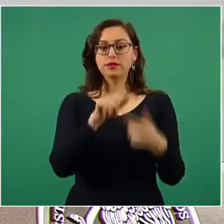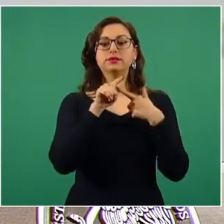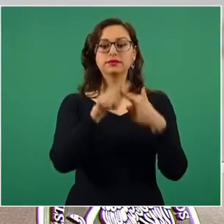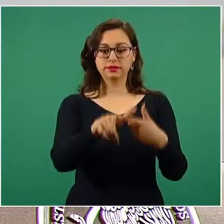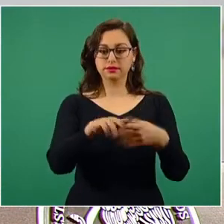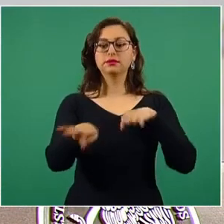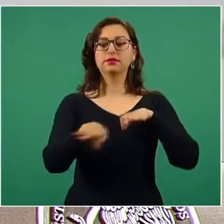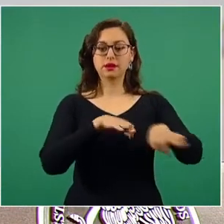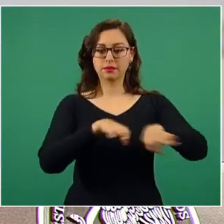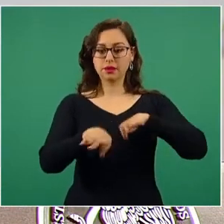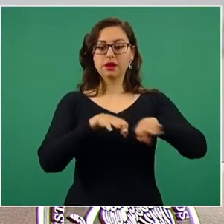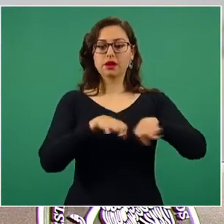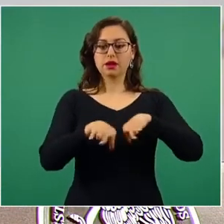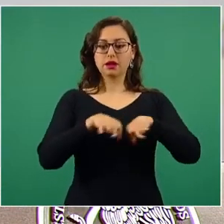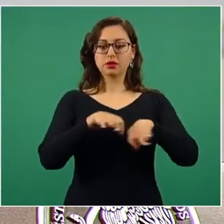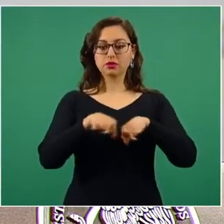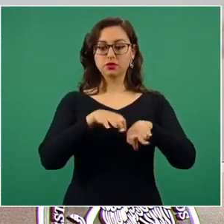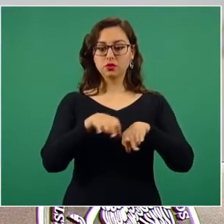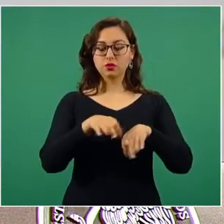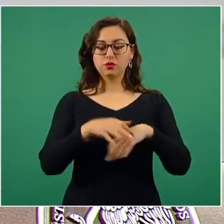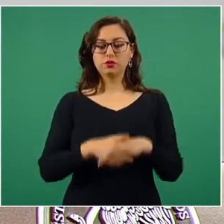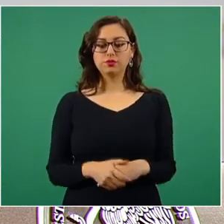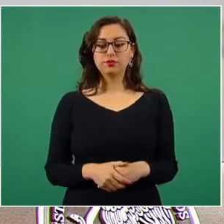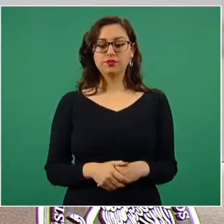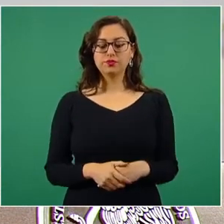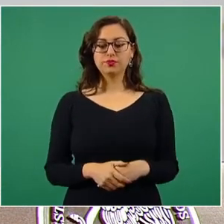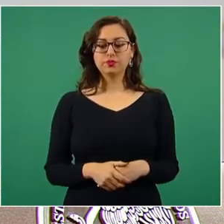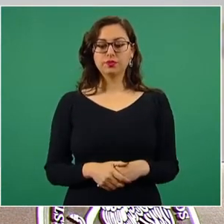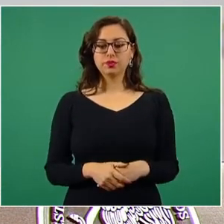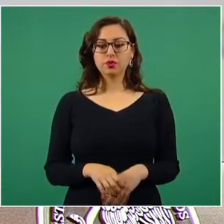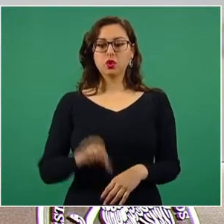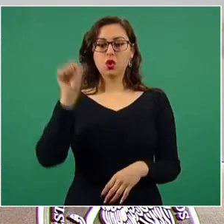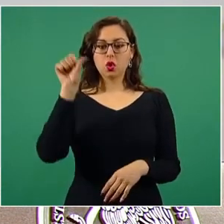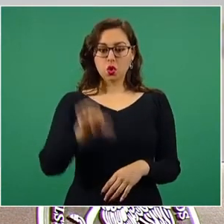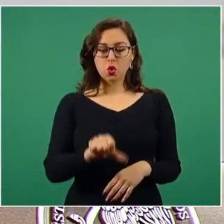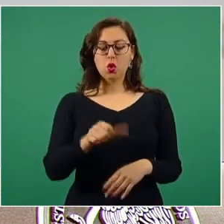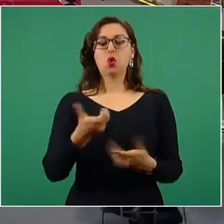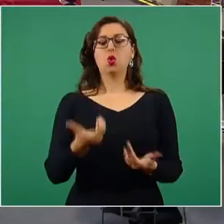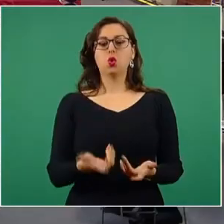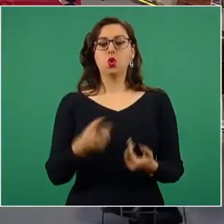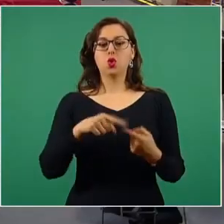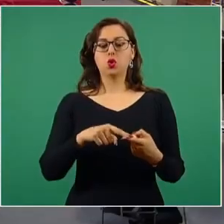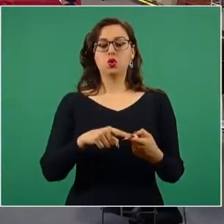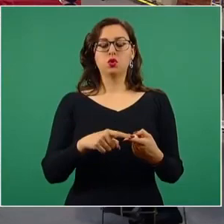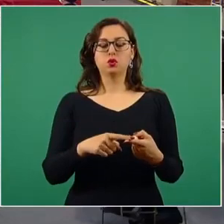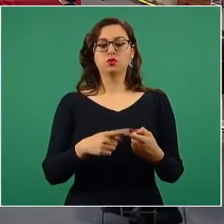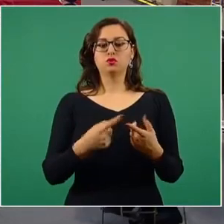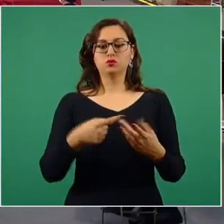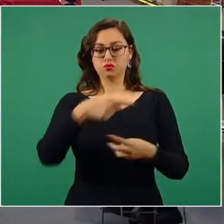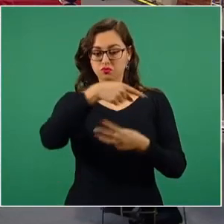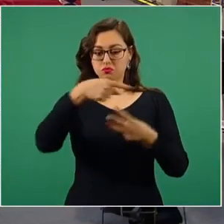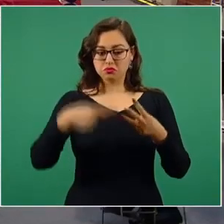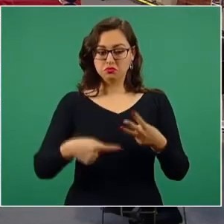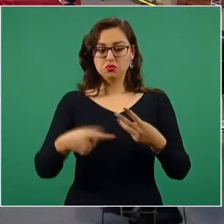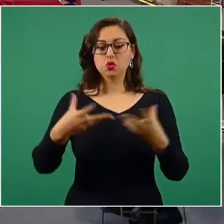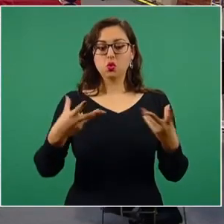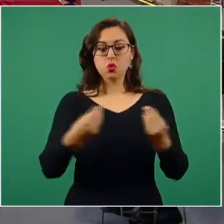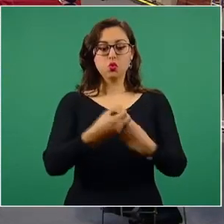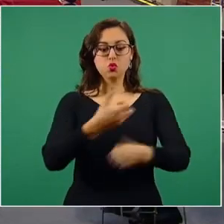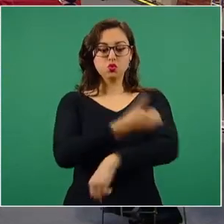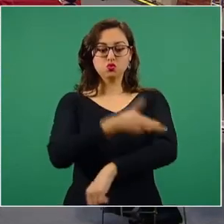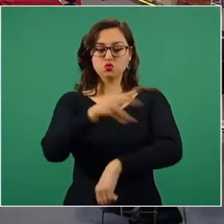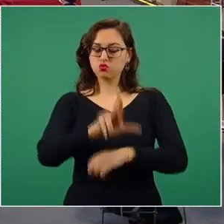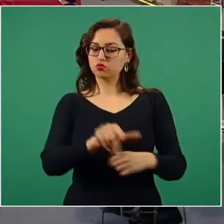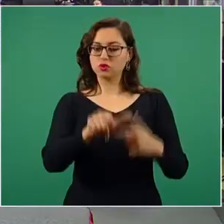operación hoy mediante la coordinación de Comisión Federal, Pemex. Se continúa con el